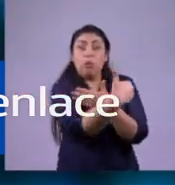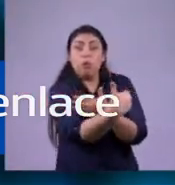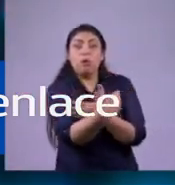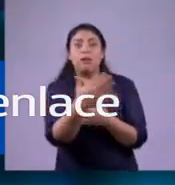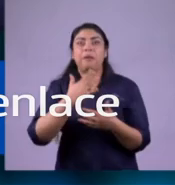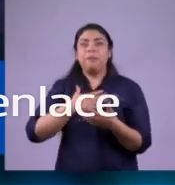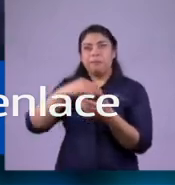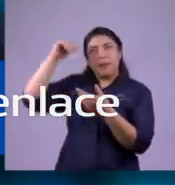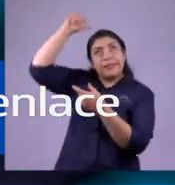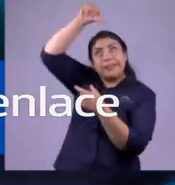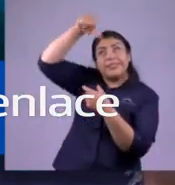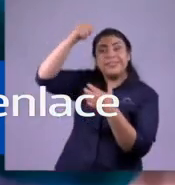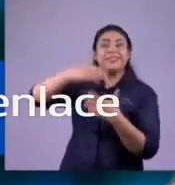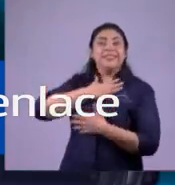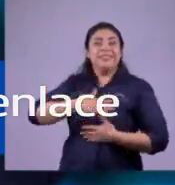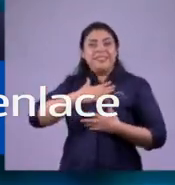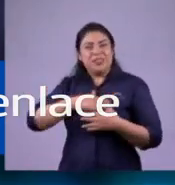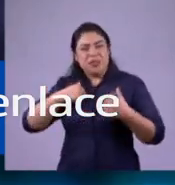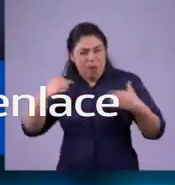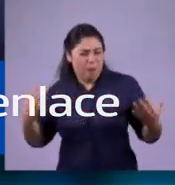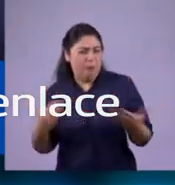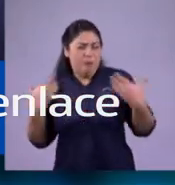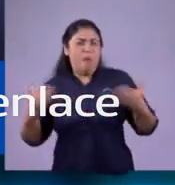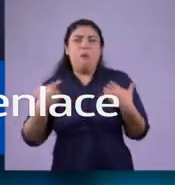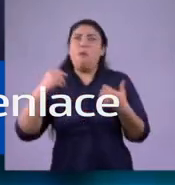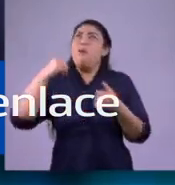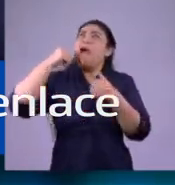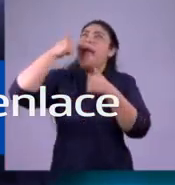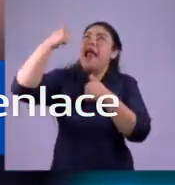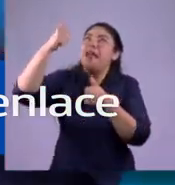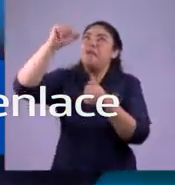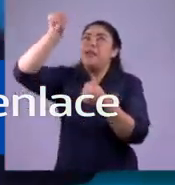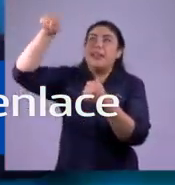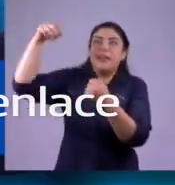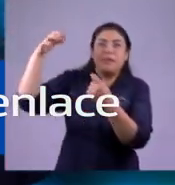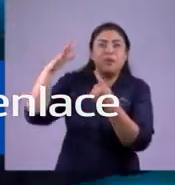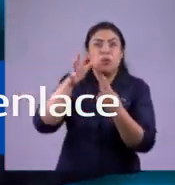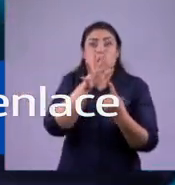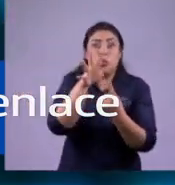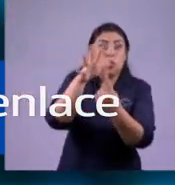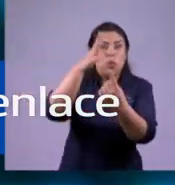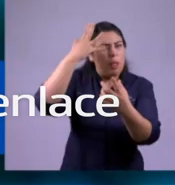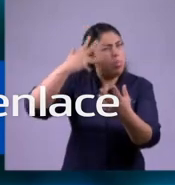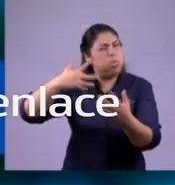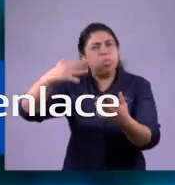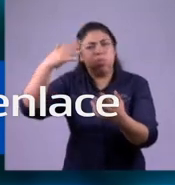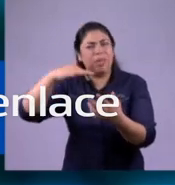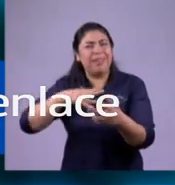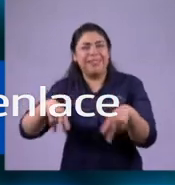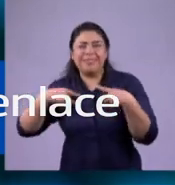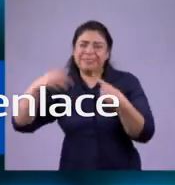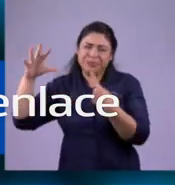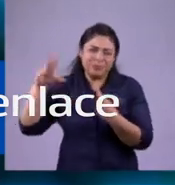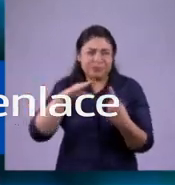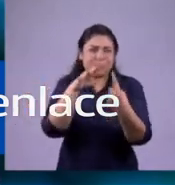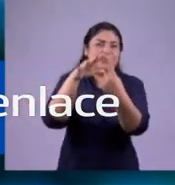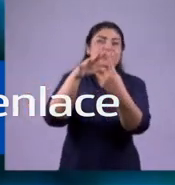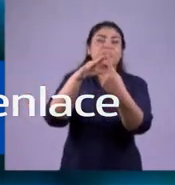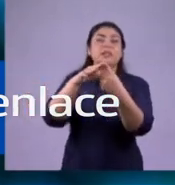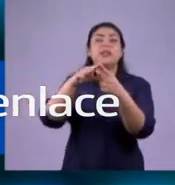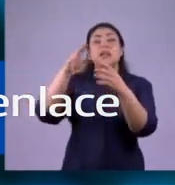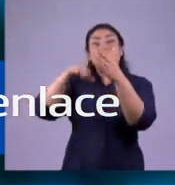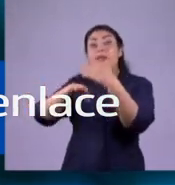está rebosando ciertamente el bien y la misericordia me seguirán todos los días de mi vida y en la casa de jehová mora de por